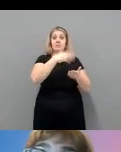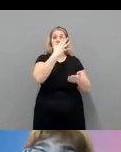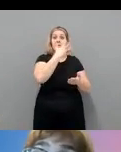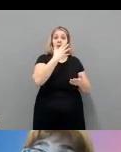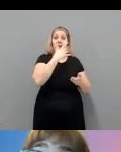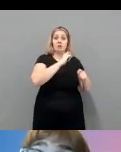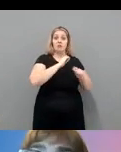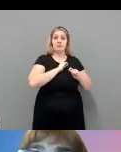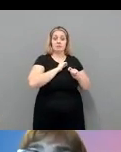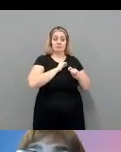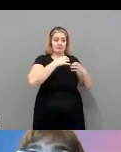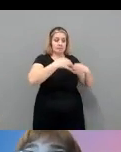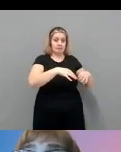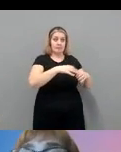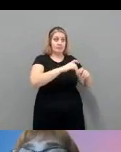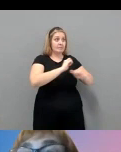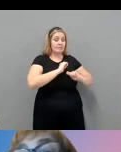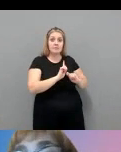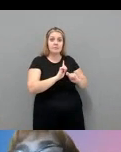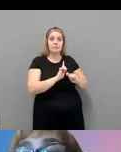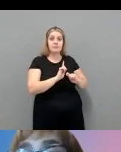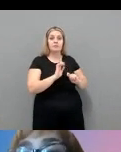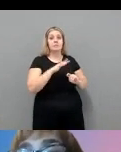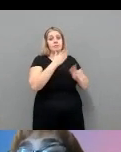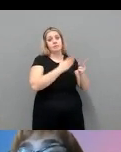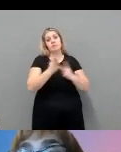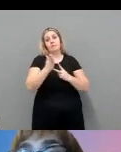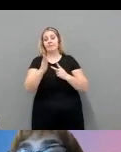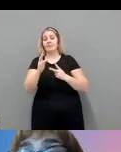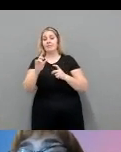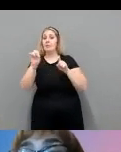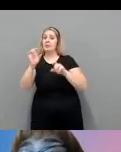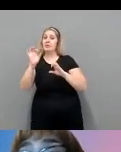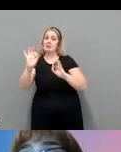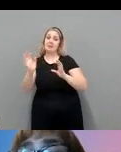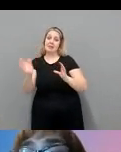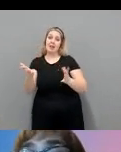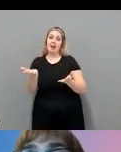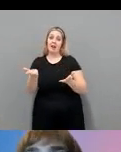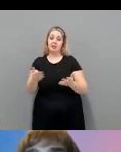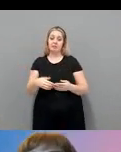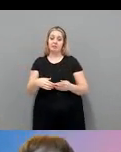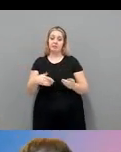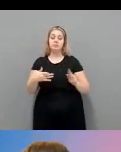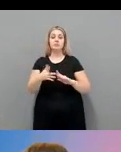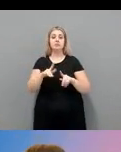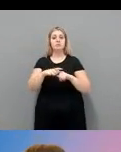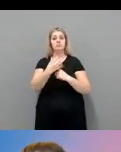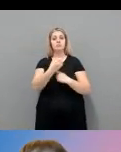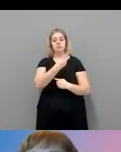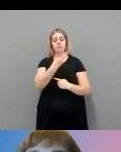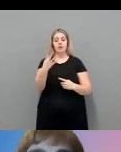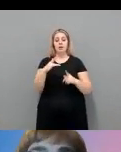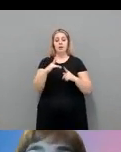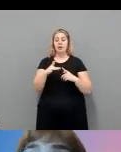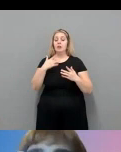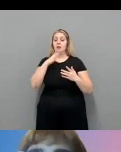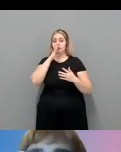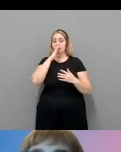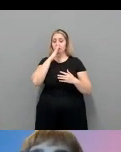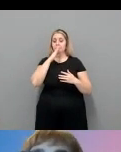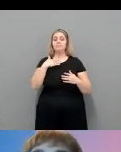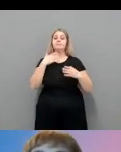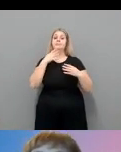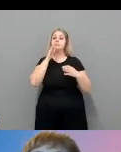de educación ordinaria, voy a optar por la educación especial. Y tenemos varios casos, de tal manera que yo siempre,